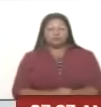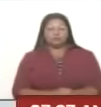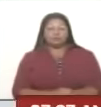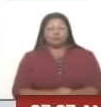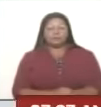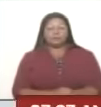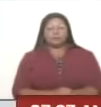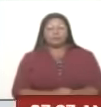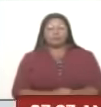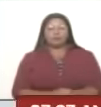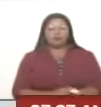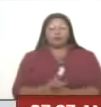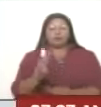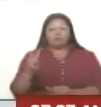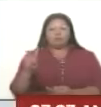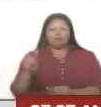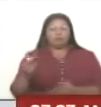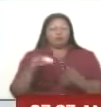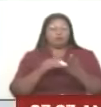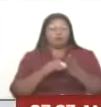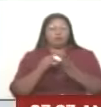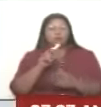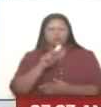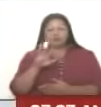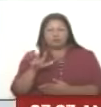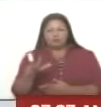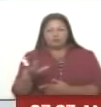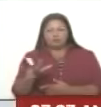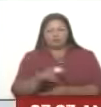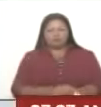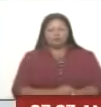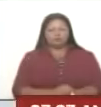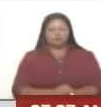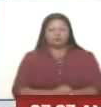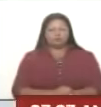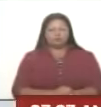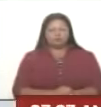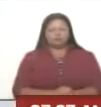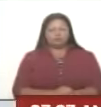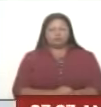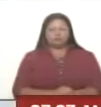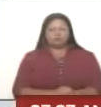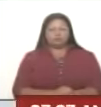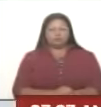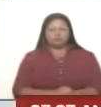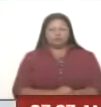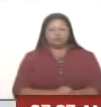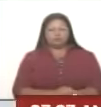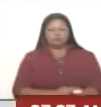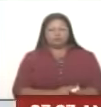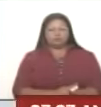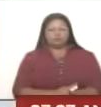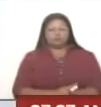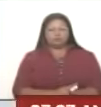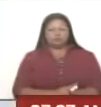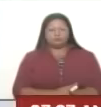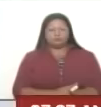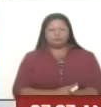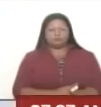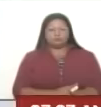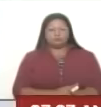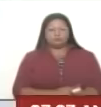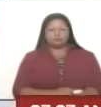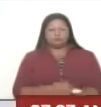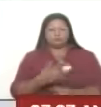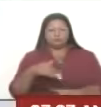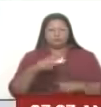2023 arrancó con tropiezos. Recuerden la especulación que se desató en contra de la moneda nacional, el